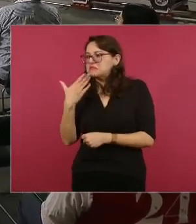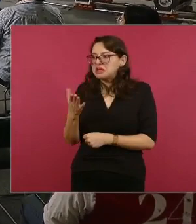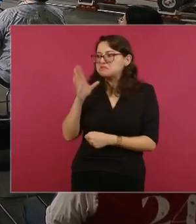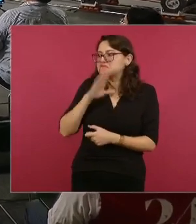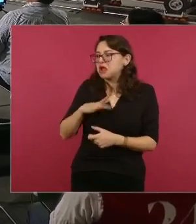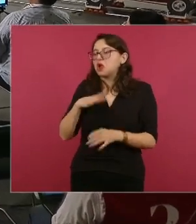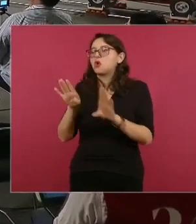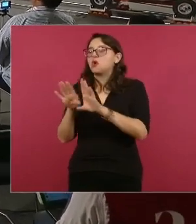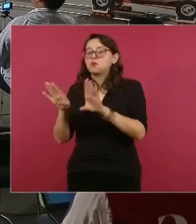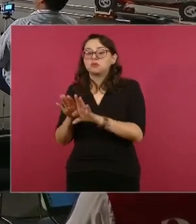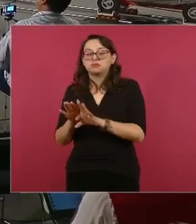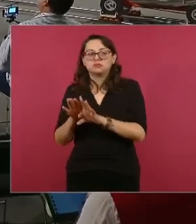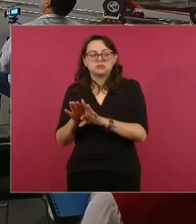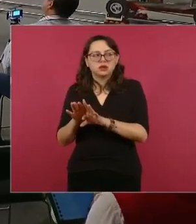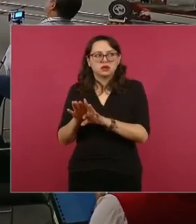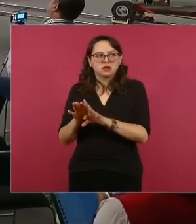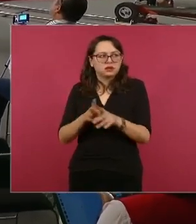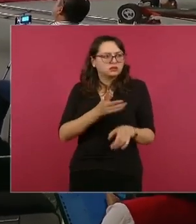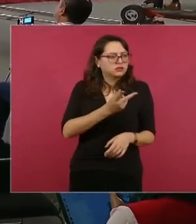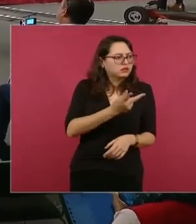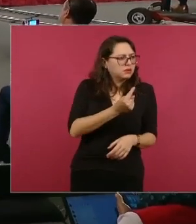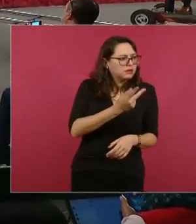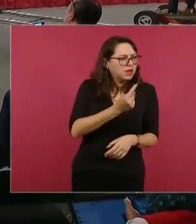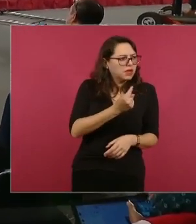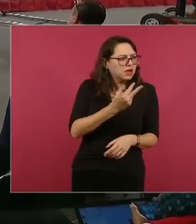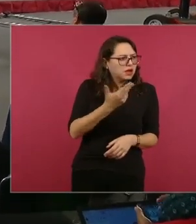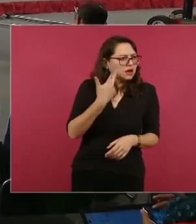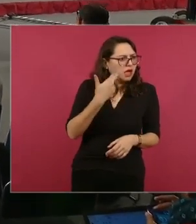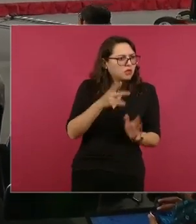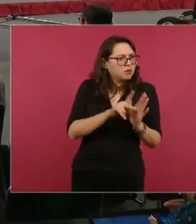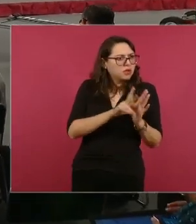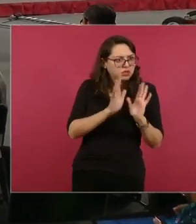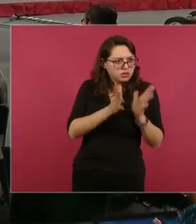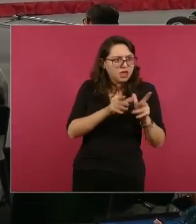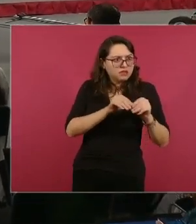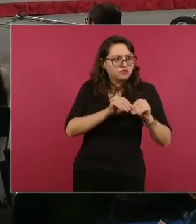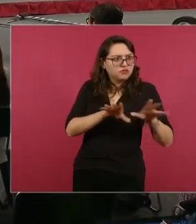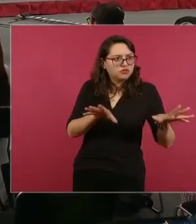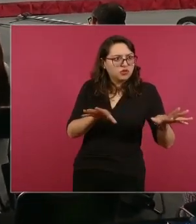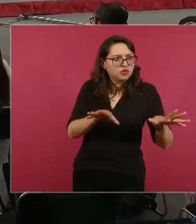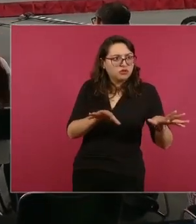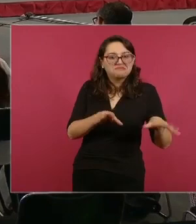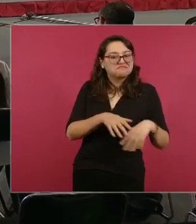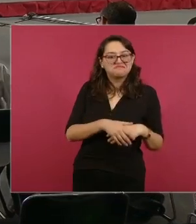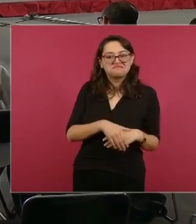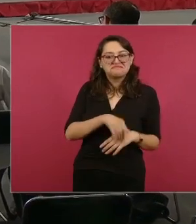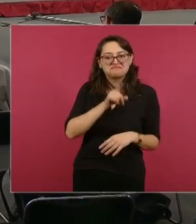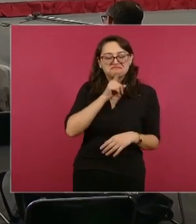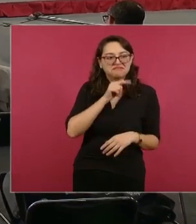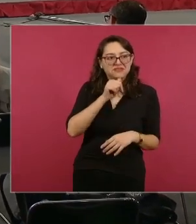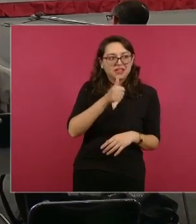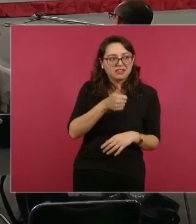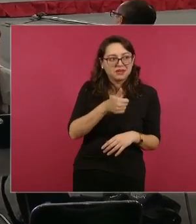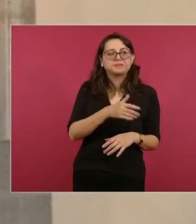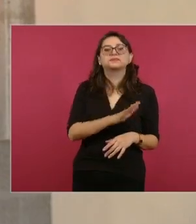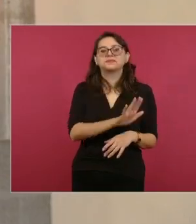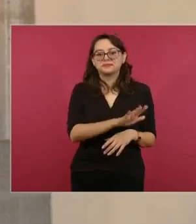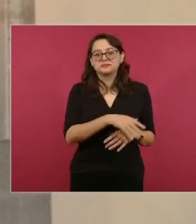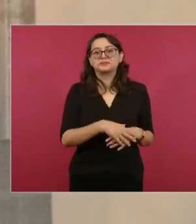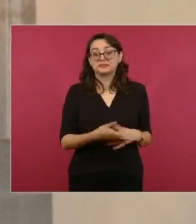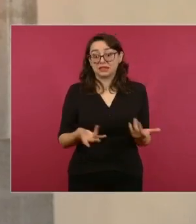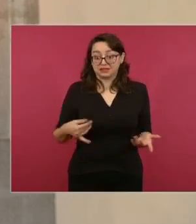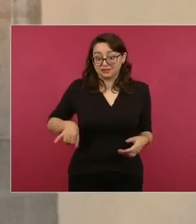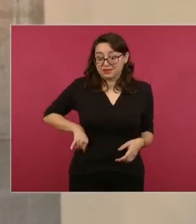destacado los resultados. Hay datos interesantes. Y bueno, esta encuesta